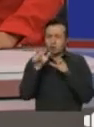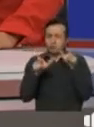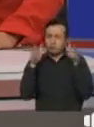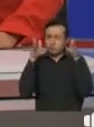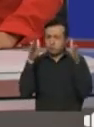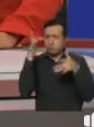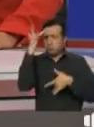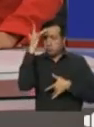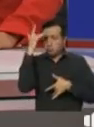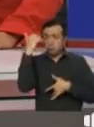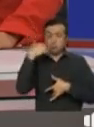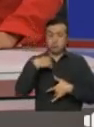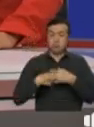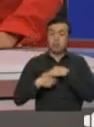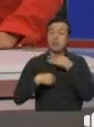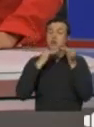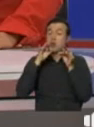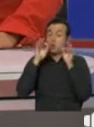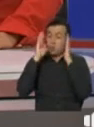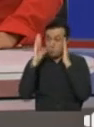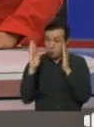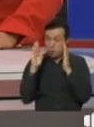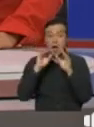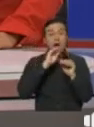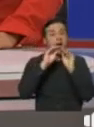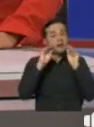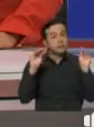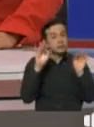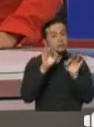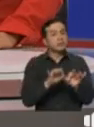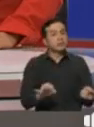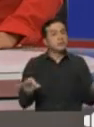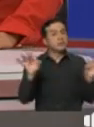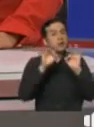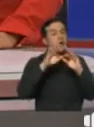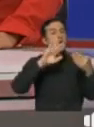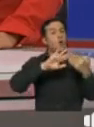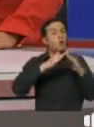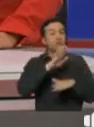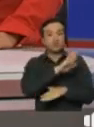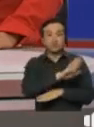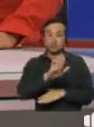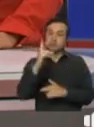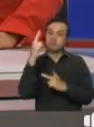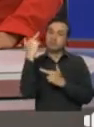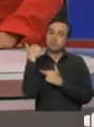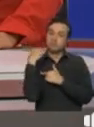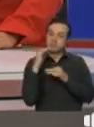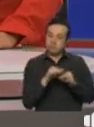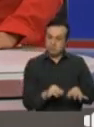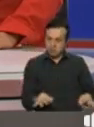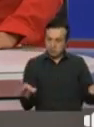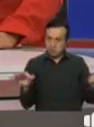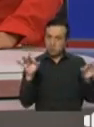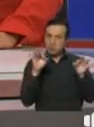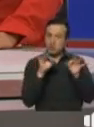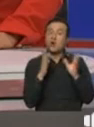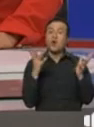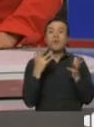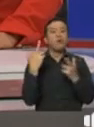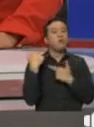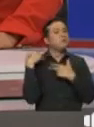que presenten el coronavirus. Cabe señalar que es necesario que la comunidad sea responsable acatando